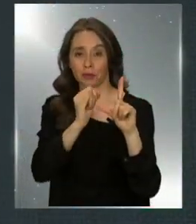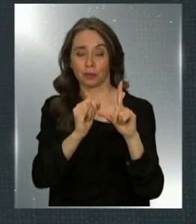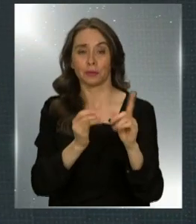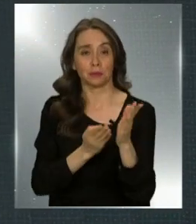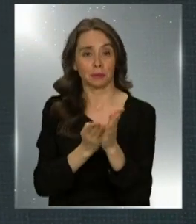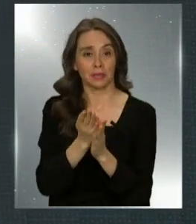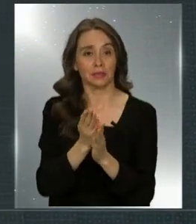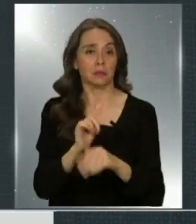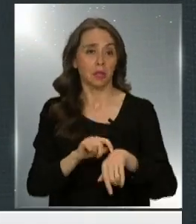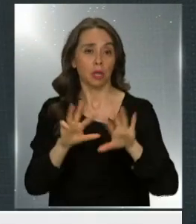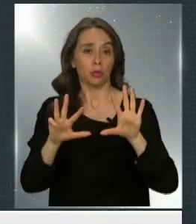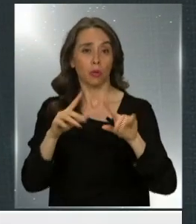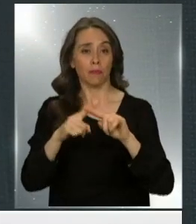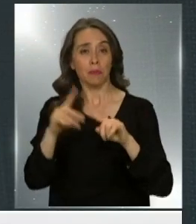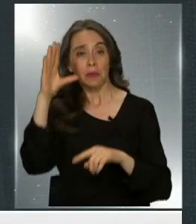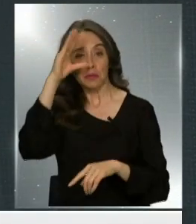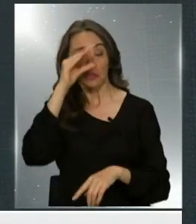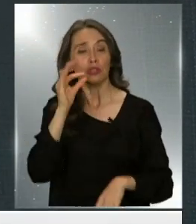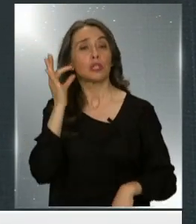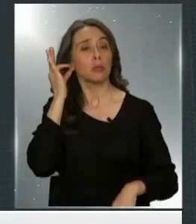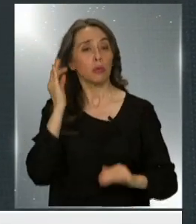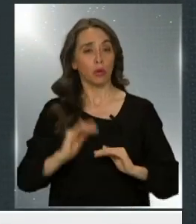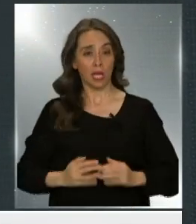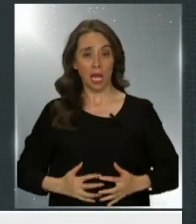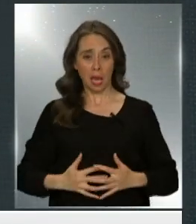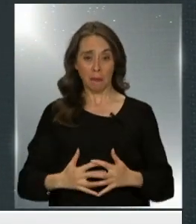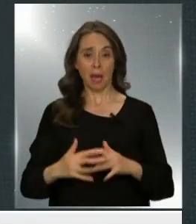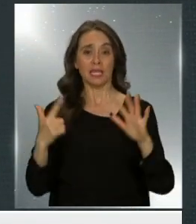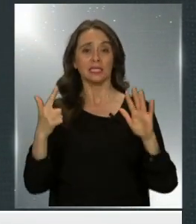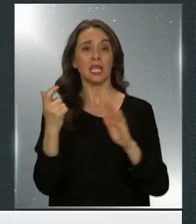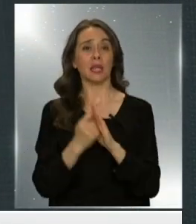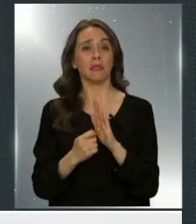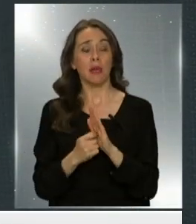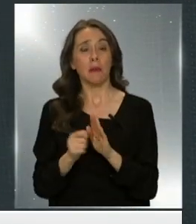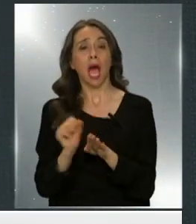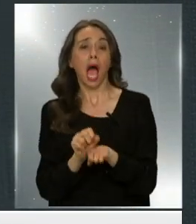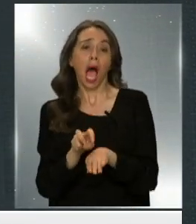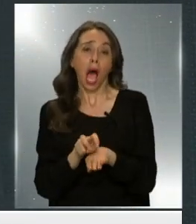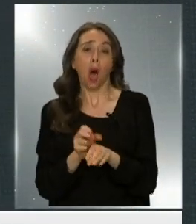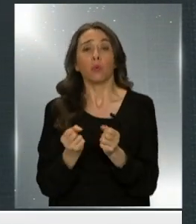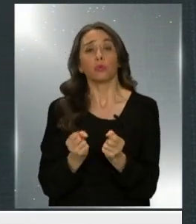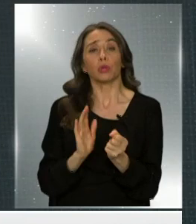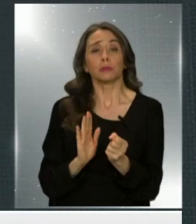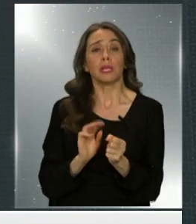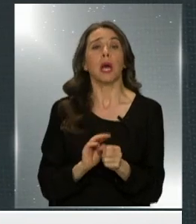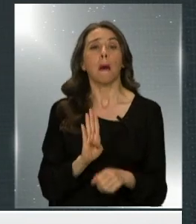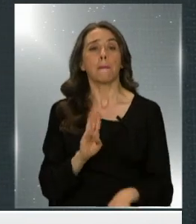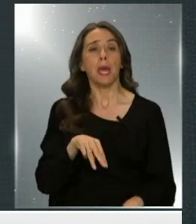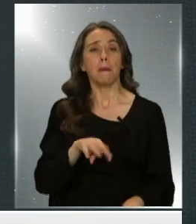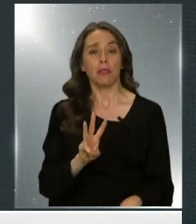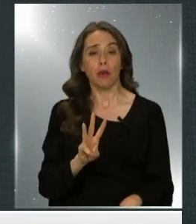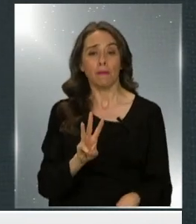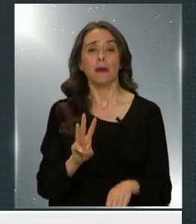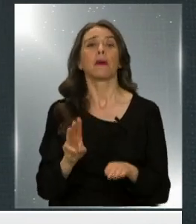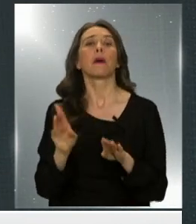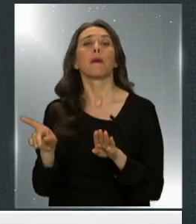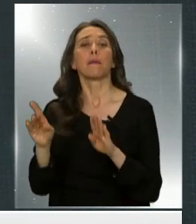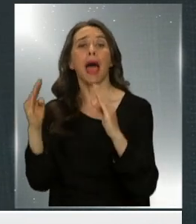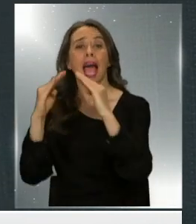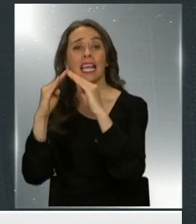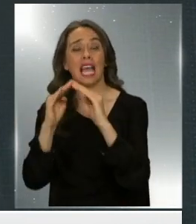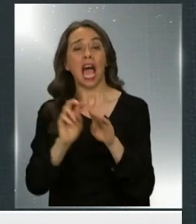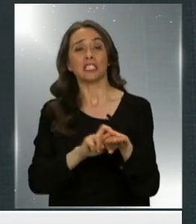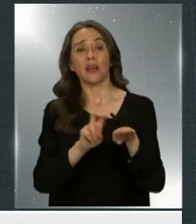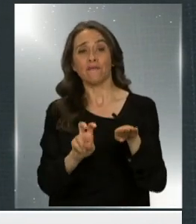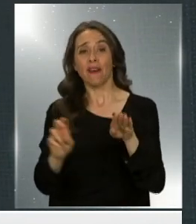son cerca de las nueve y media de la noche y esta mujer embarazada de siete meses espera dentro de su auto bmw para bajarse a abrir el portón de su vivienda